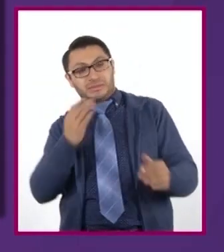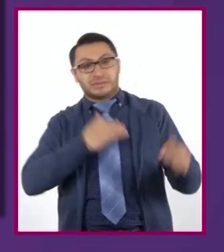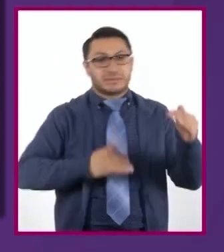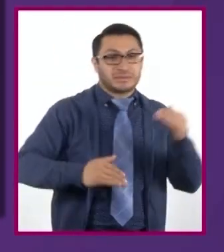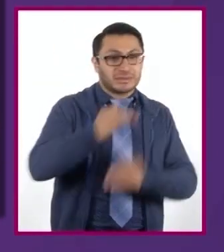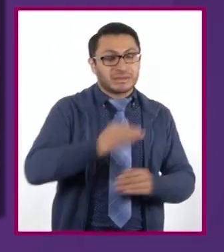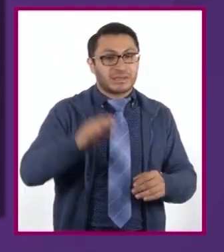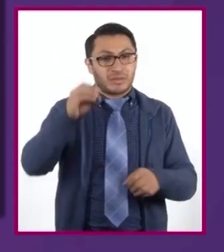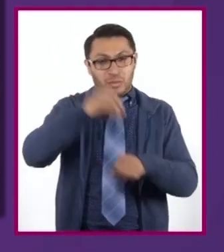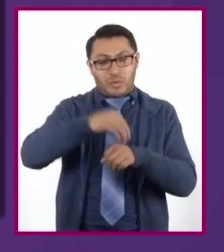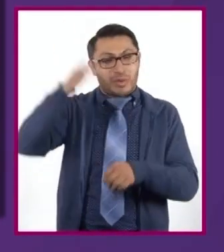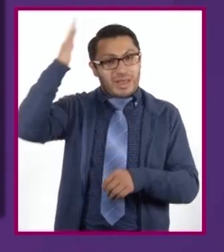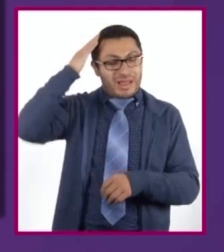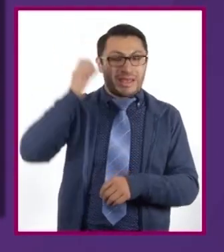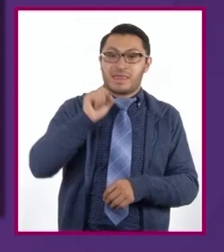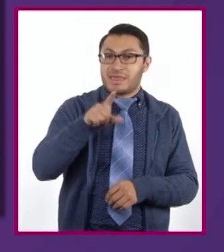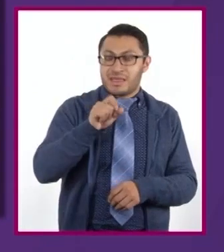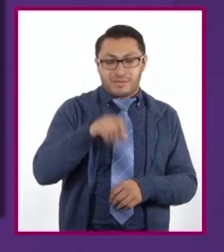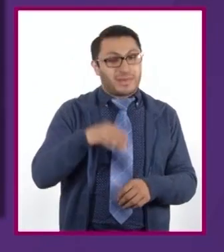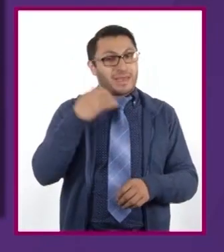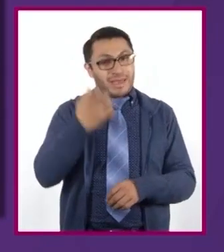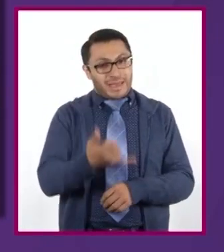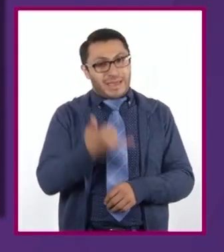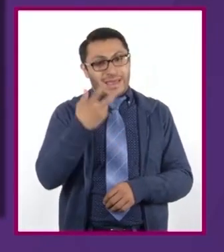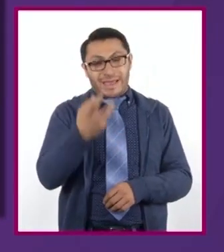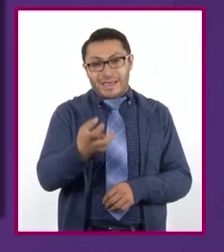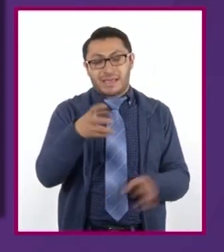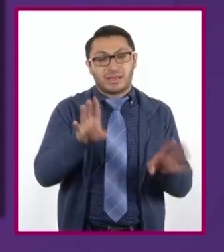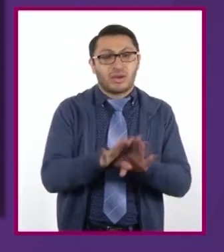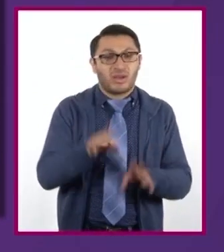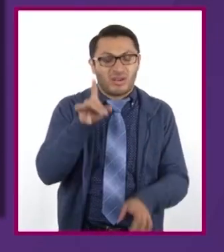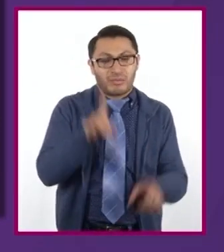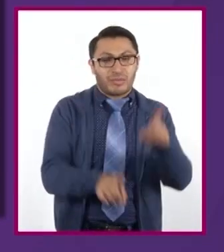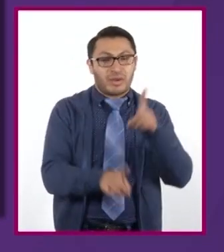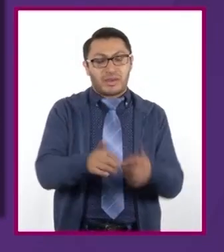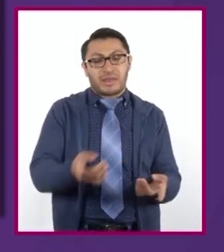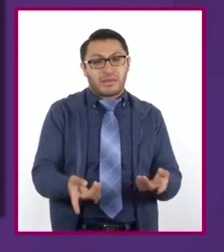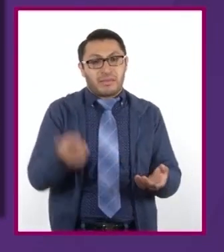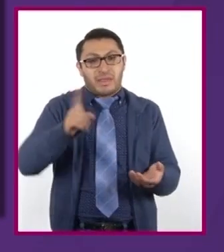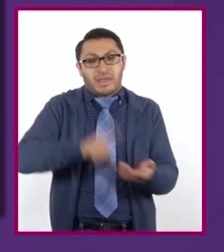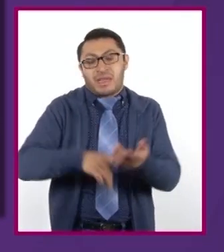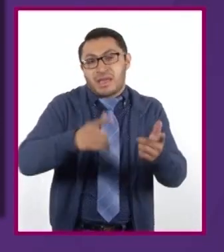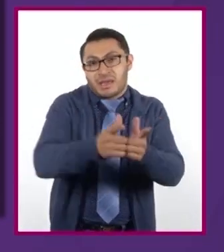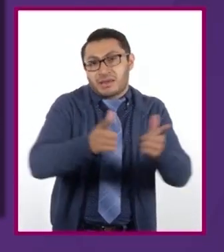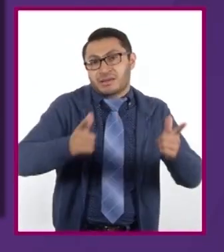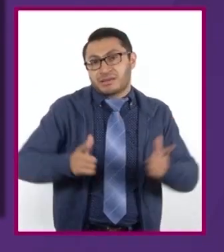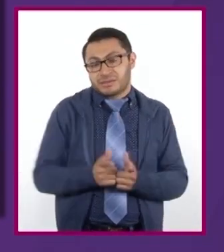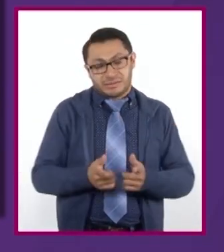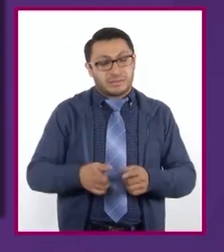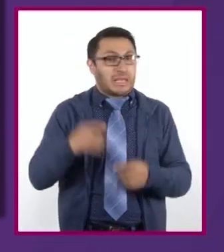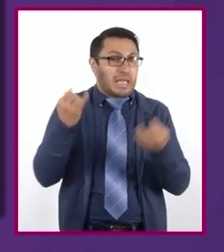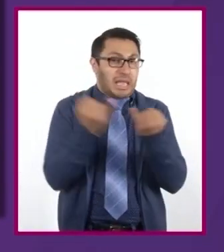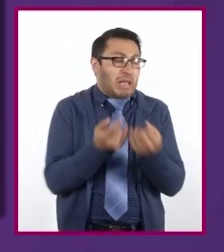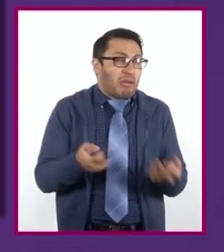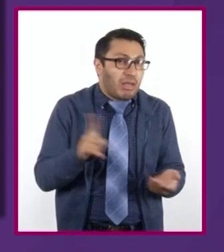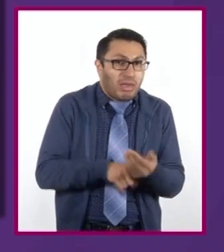Claro. Y en este caso, esto influye de acuerdo a los órganos que se manejan en la casa,